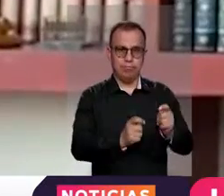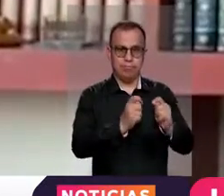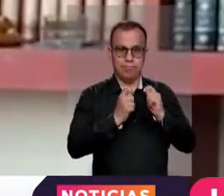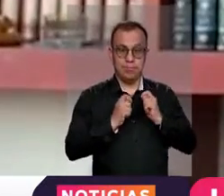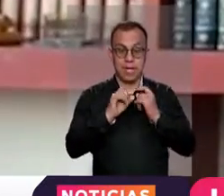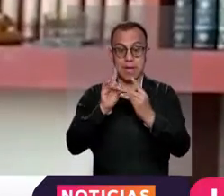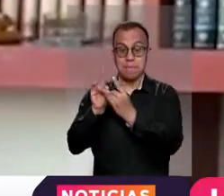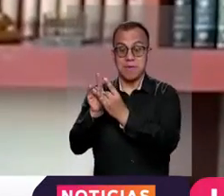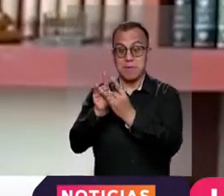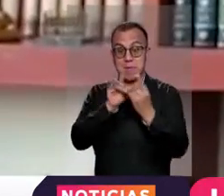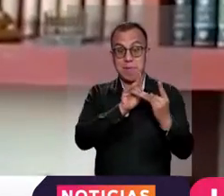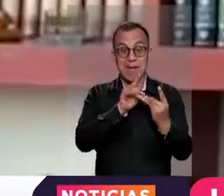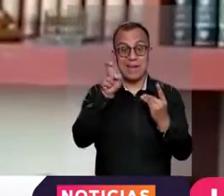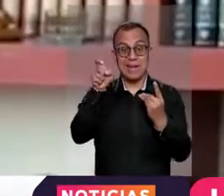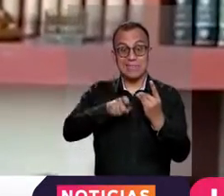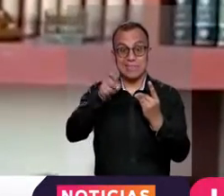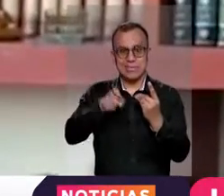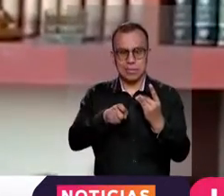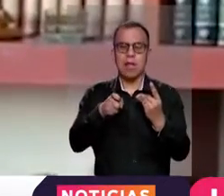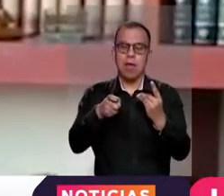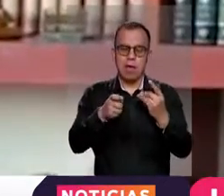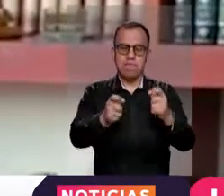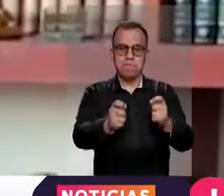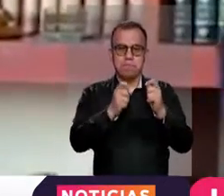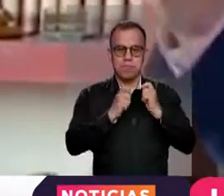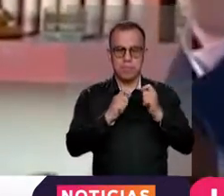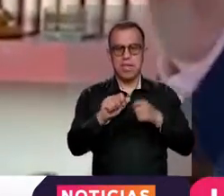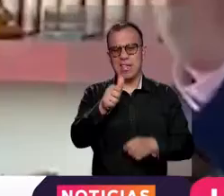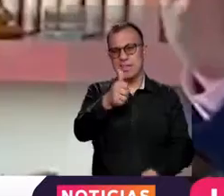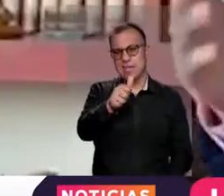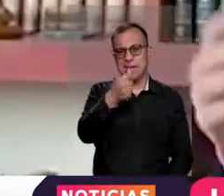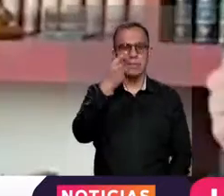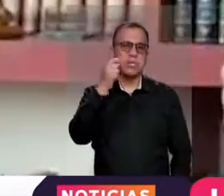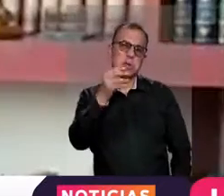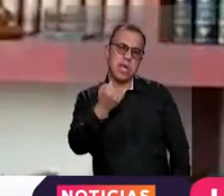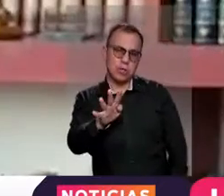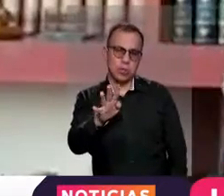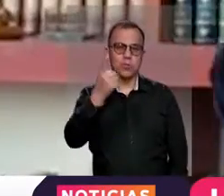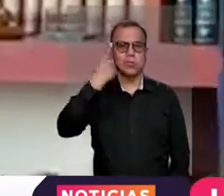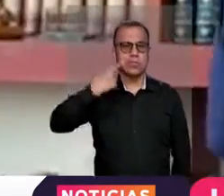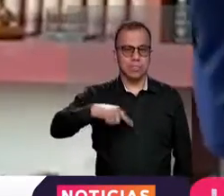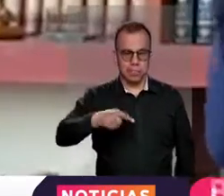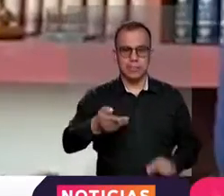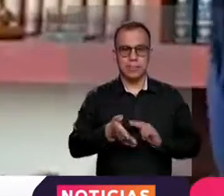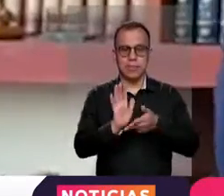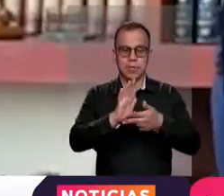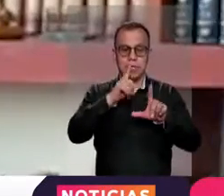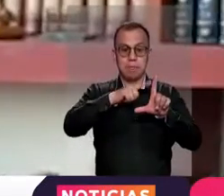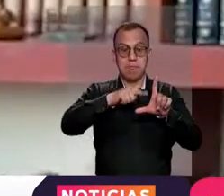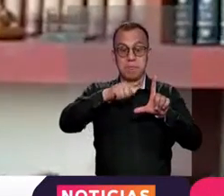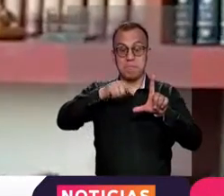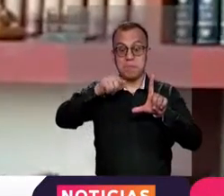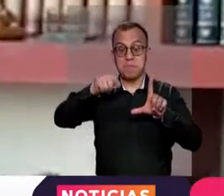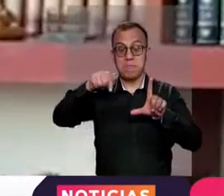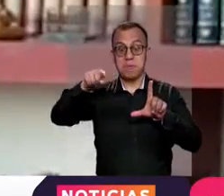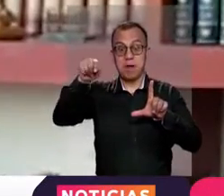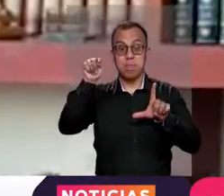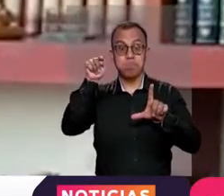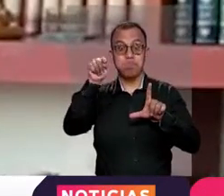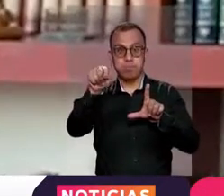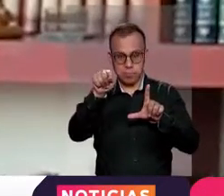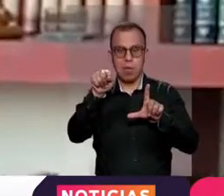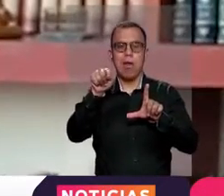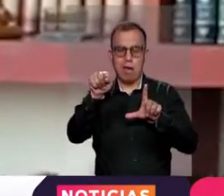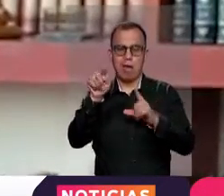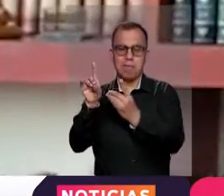cuidado intensivo la empezarán a requerir en aproximadamente 10, 14 días, cuando estaremos alcanzando los mayores niveles de ocupación